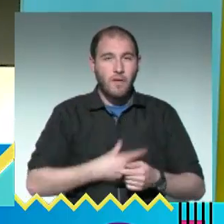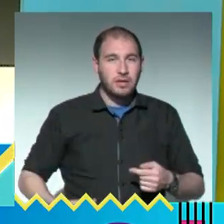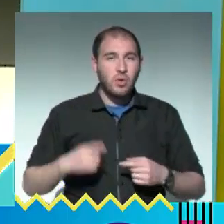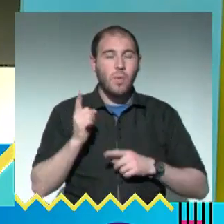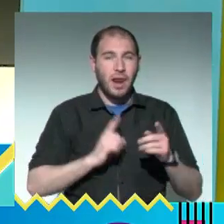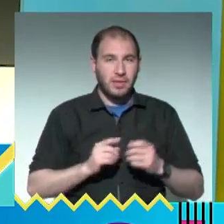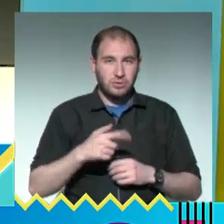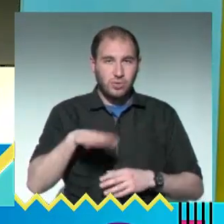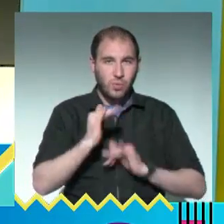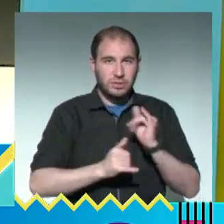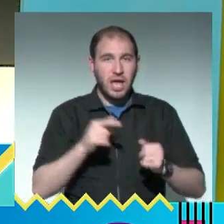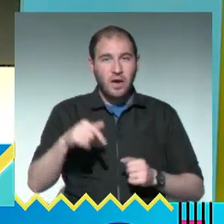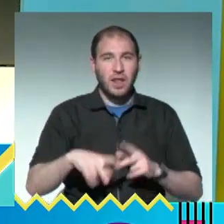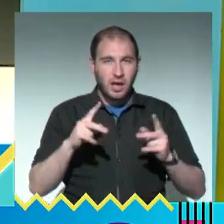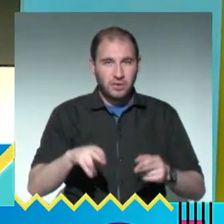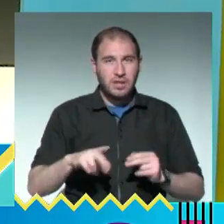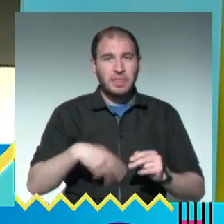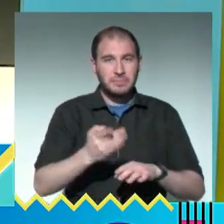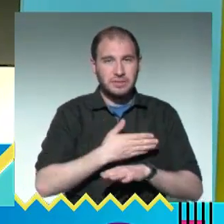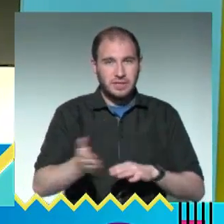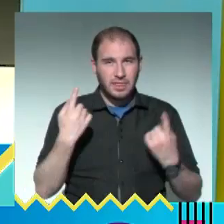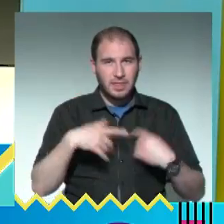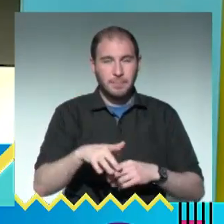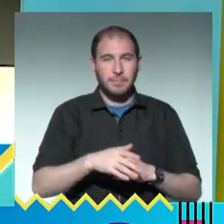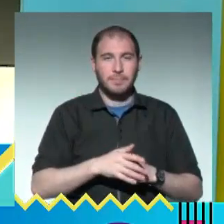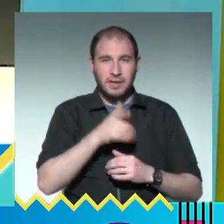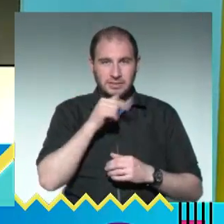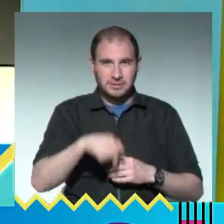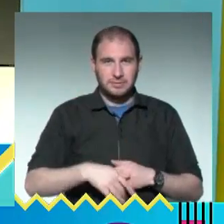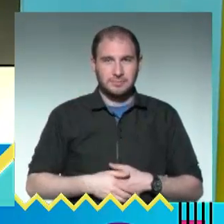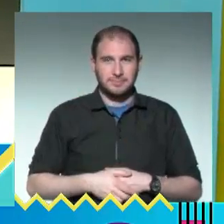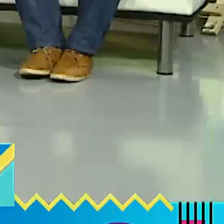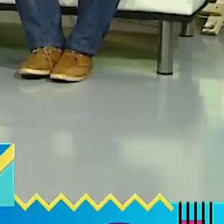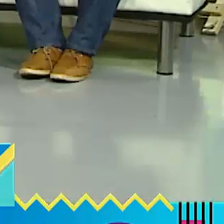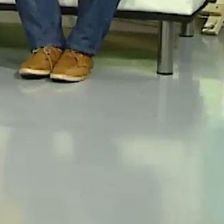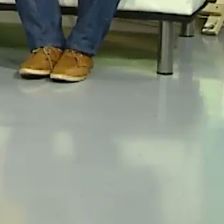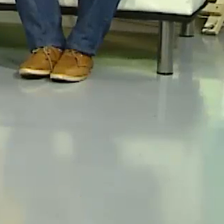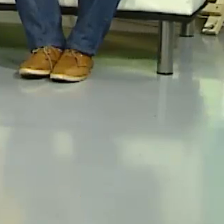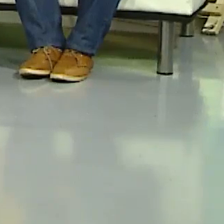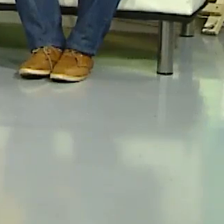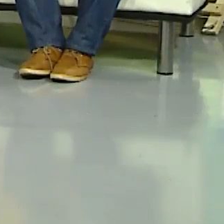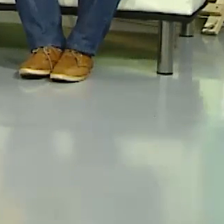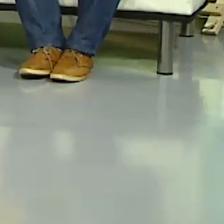gobierno. ¿Sí? Podemos hablar de eso. Nos vamos a ir a un corte y enseguida vamos a continuar con este debate aquí en Distintos Parecidos.